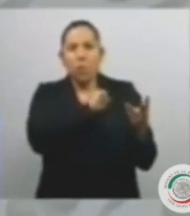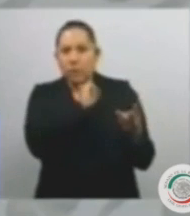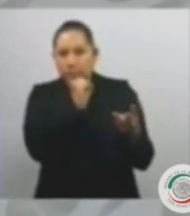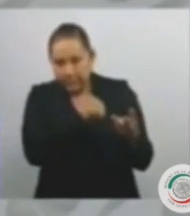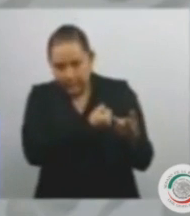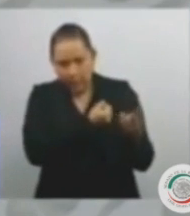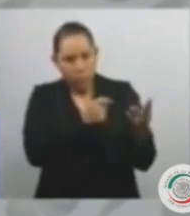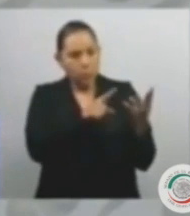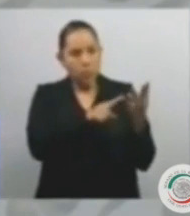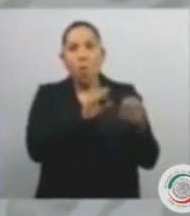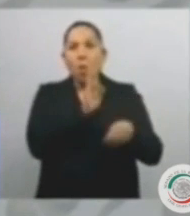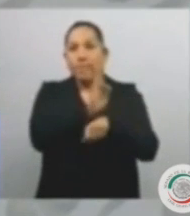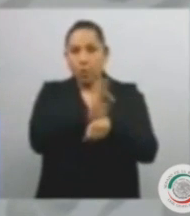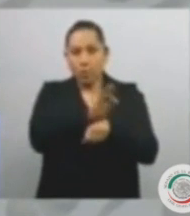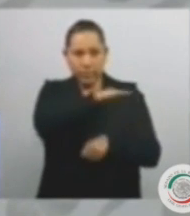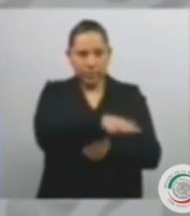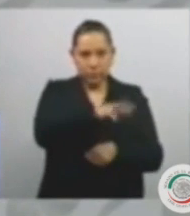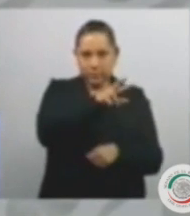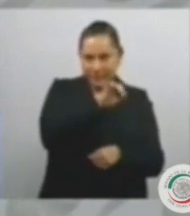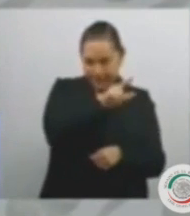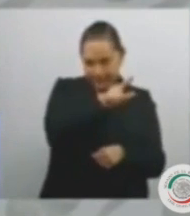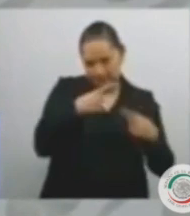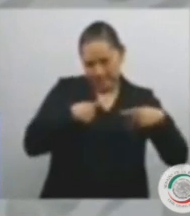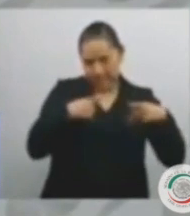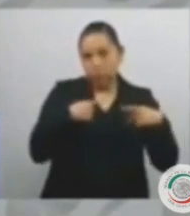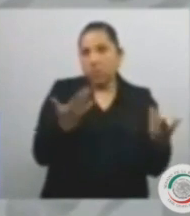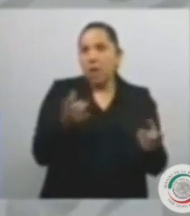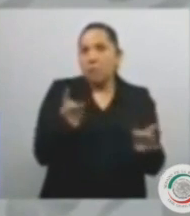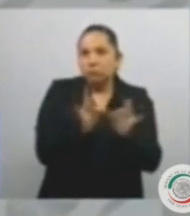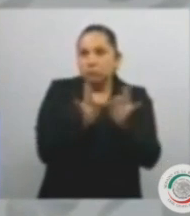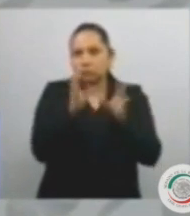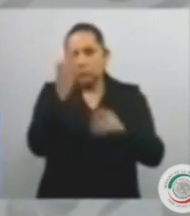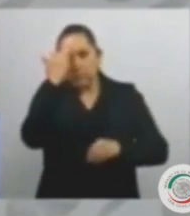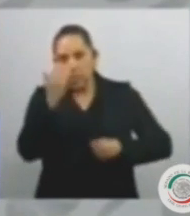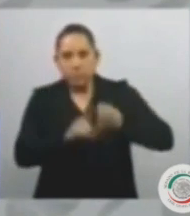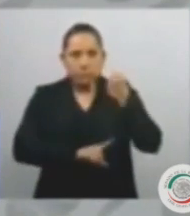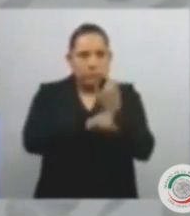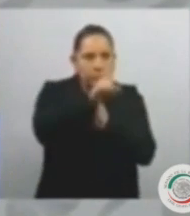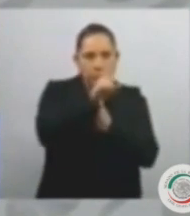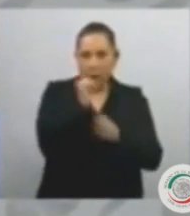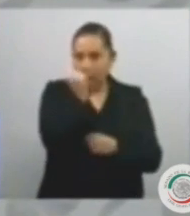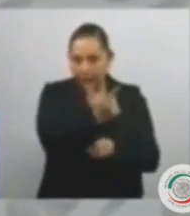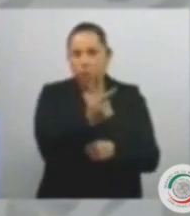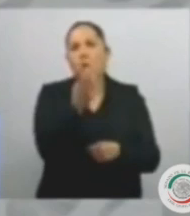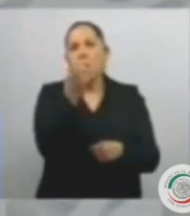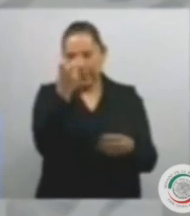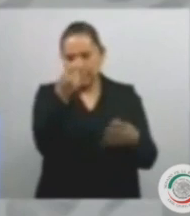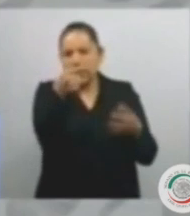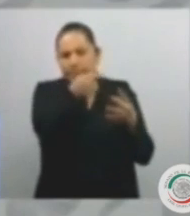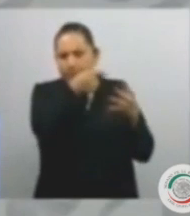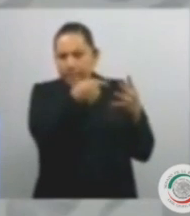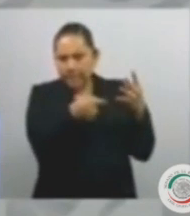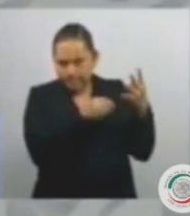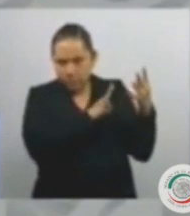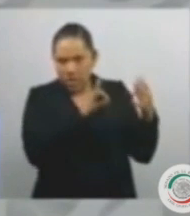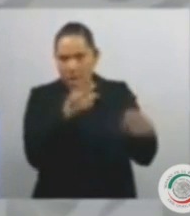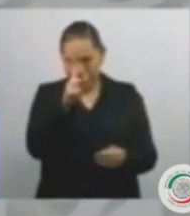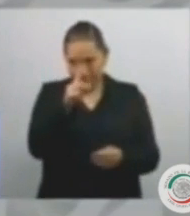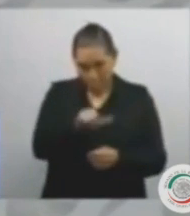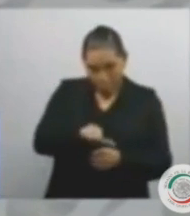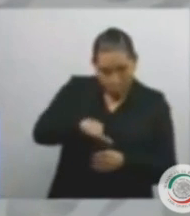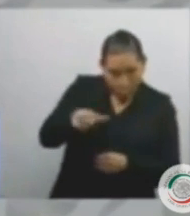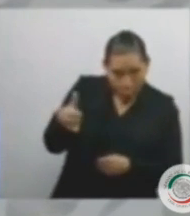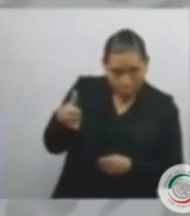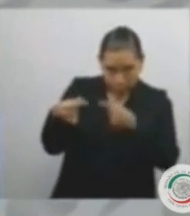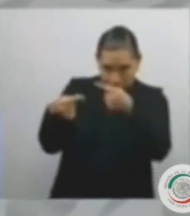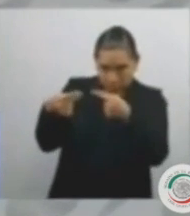protección civil en caso de una emergencia. Las intervenciones de todos los días del presidente de la República